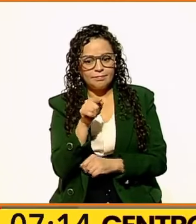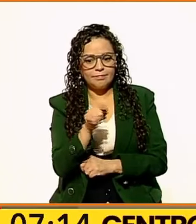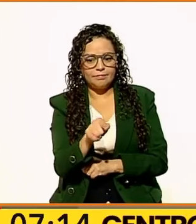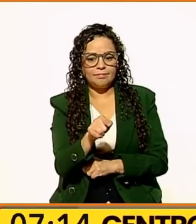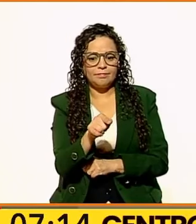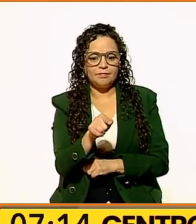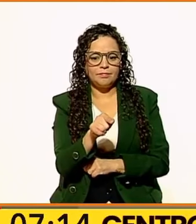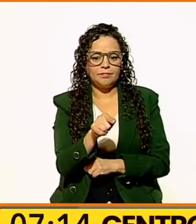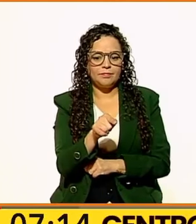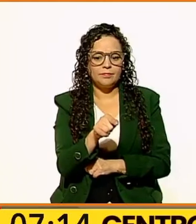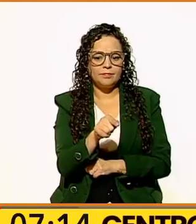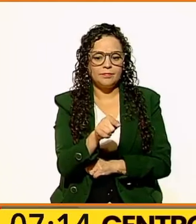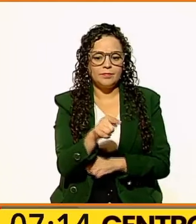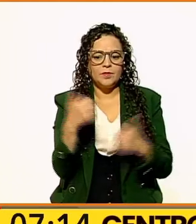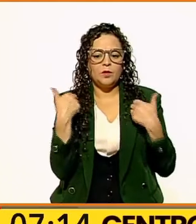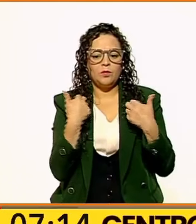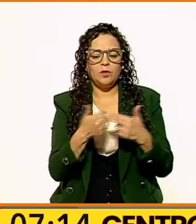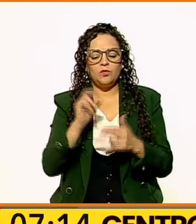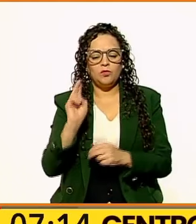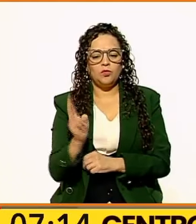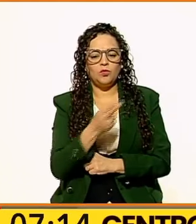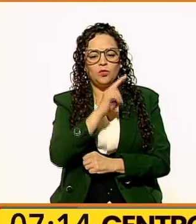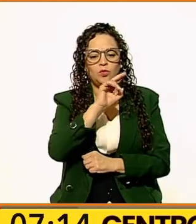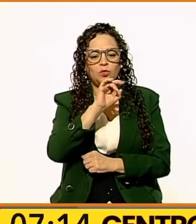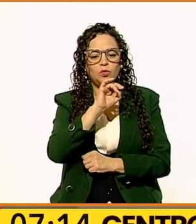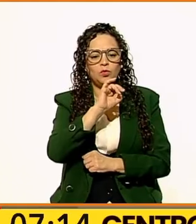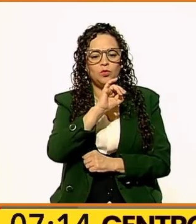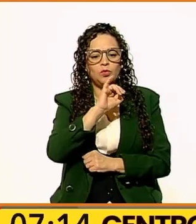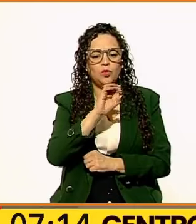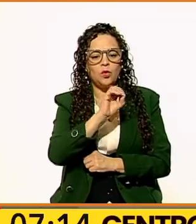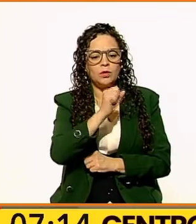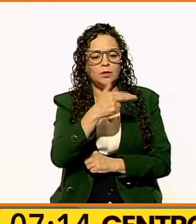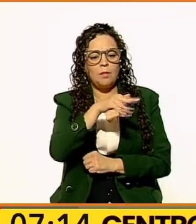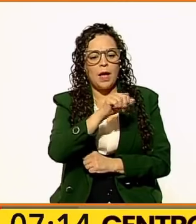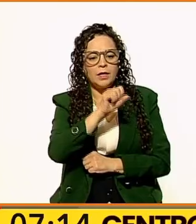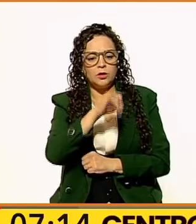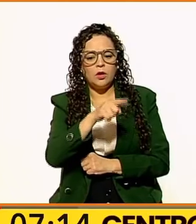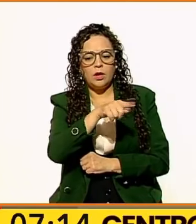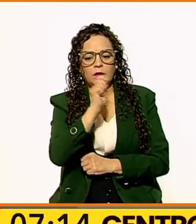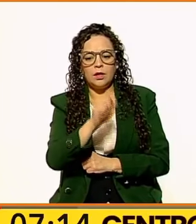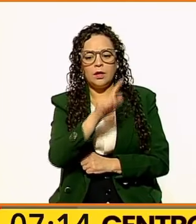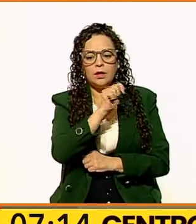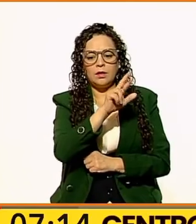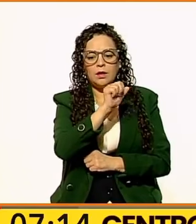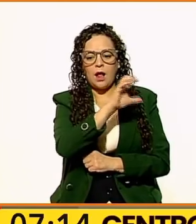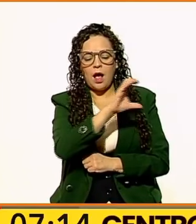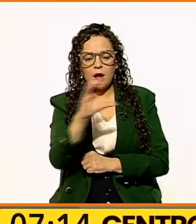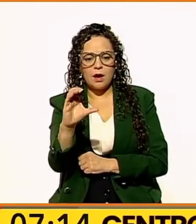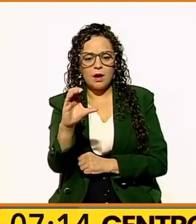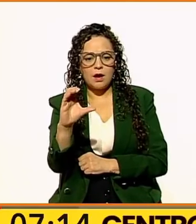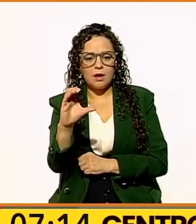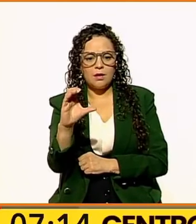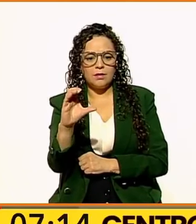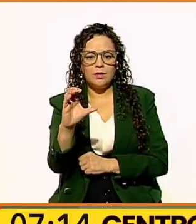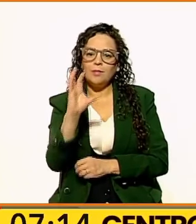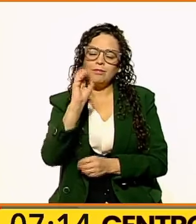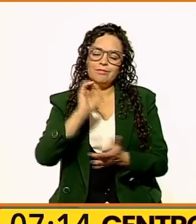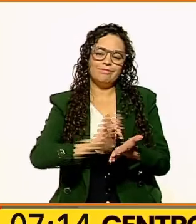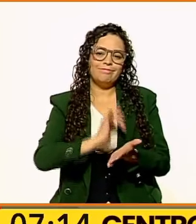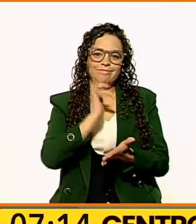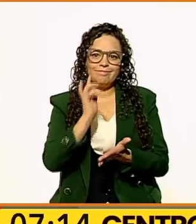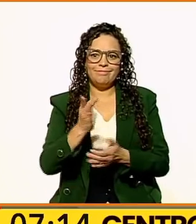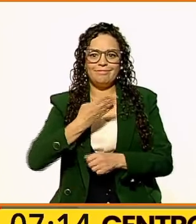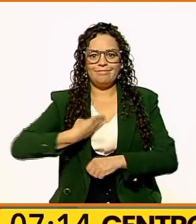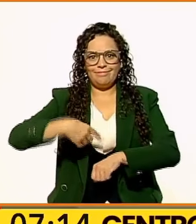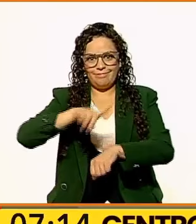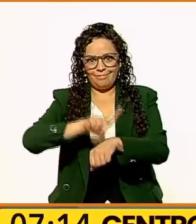de Política y Gobierno en la Universidad de George Mason y codirectora del Centro de Estudio del Terrorismo, Crimen Transnacional y Corrupción. Por lo pronto, muchas gracias y